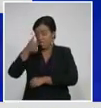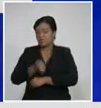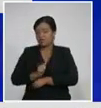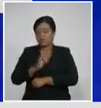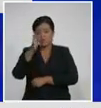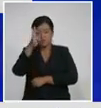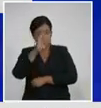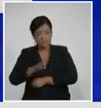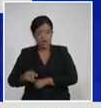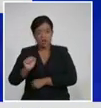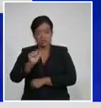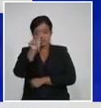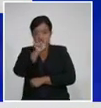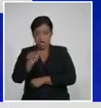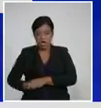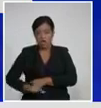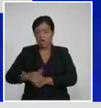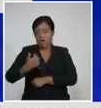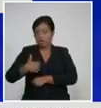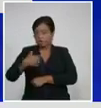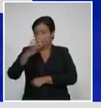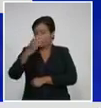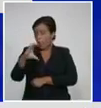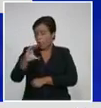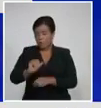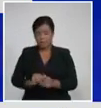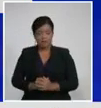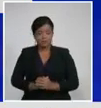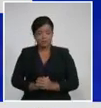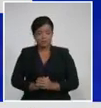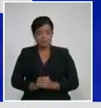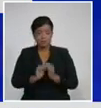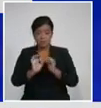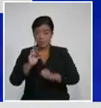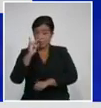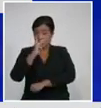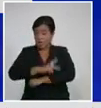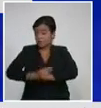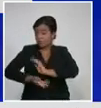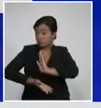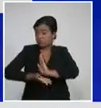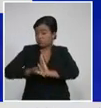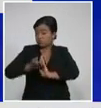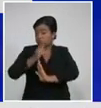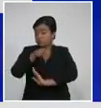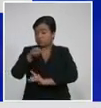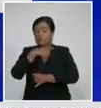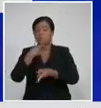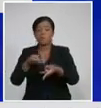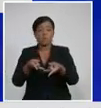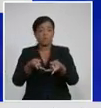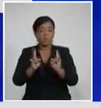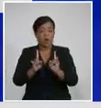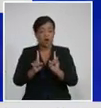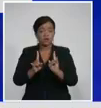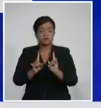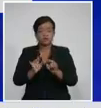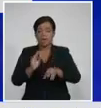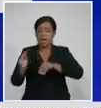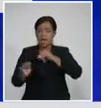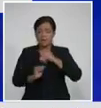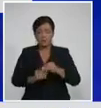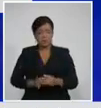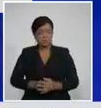Italia, Argentina y Colombia. Y los que aportan el mayor número de fallecidos, pues tampoco hay mucho cambio en comparación